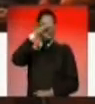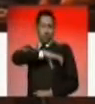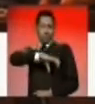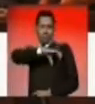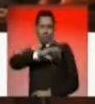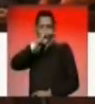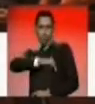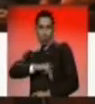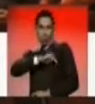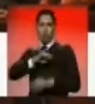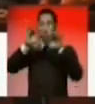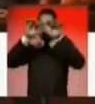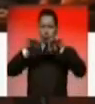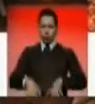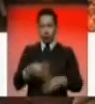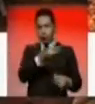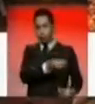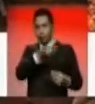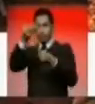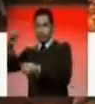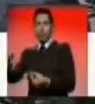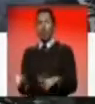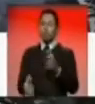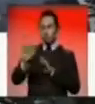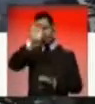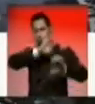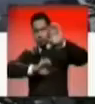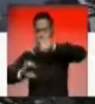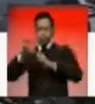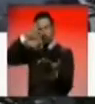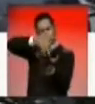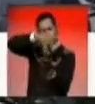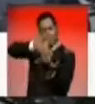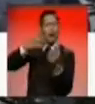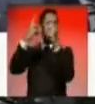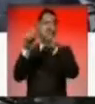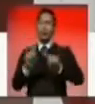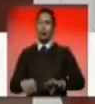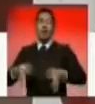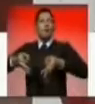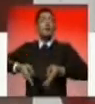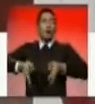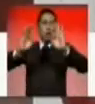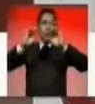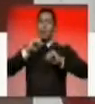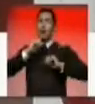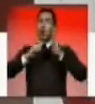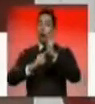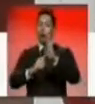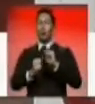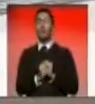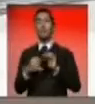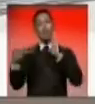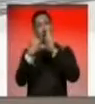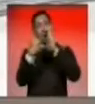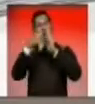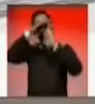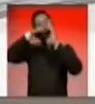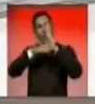el informe señalaron además que estudian alternativas planteadas en la mesa legislativa. Una de ellas, que el impuesto sea menor